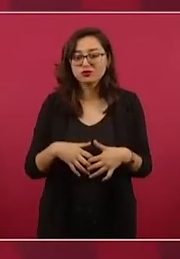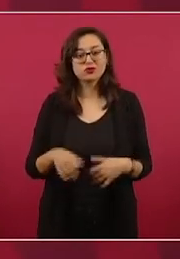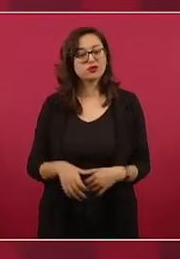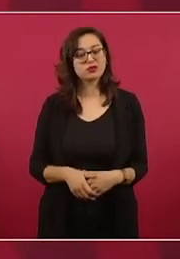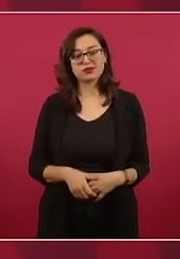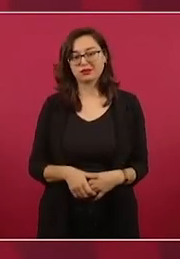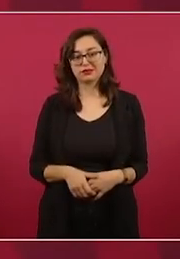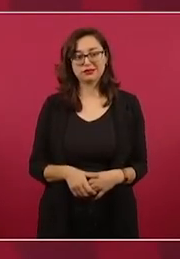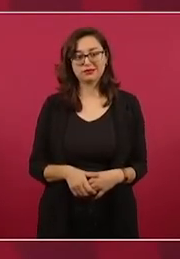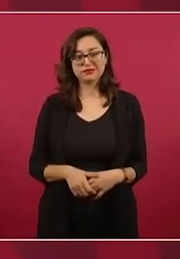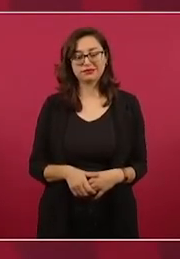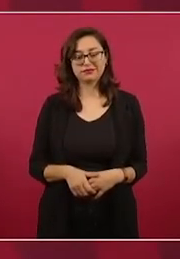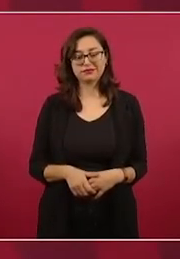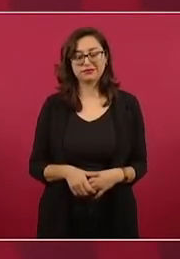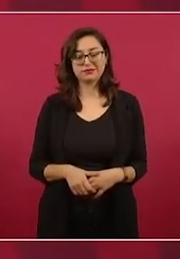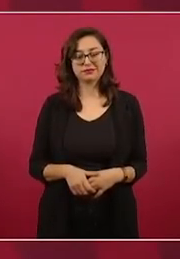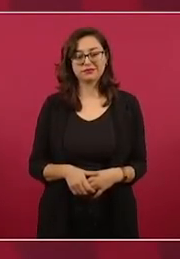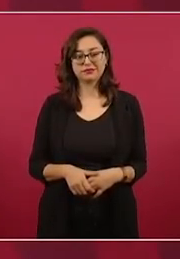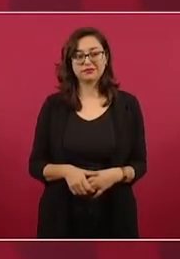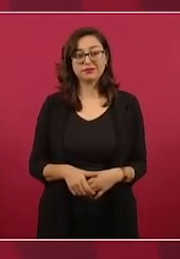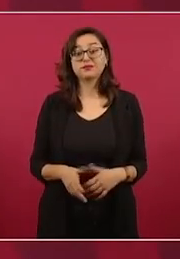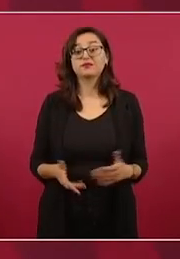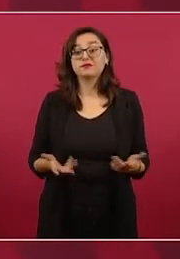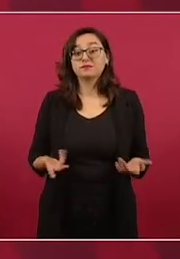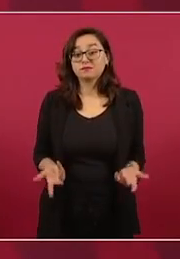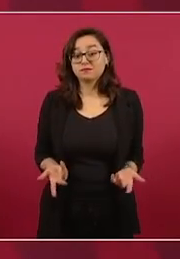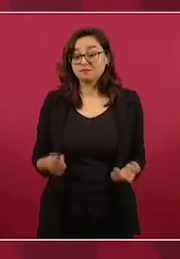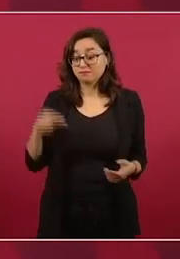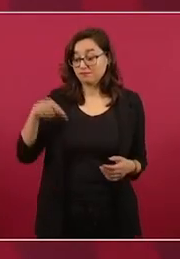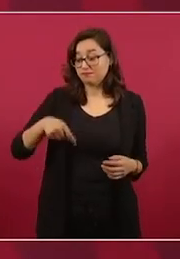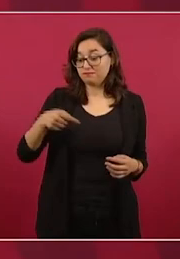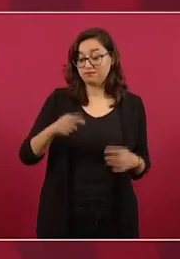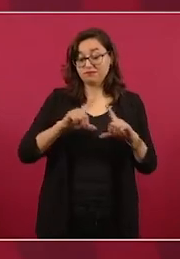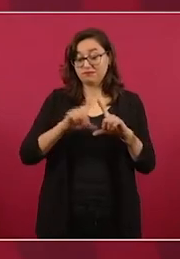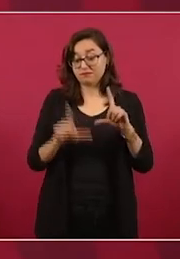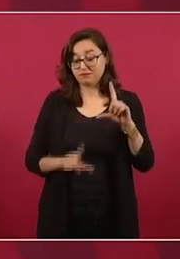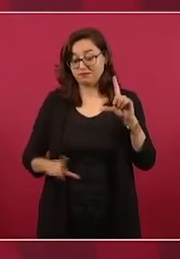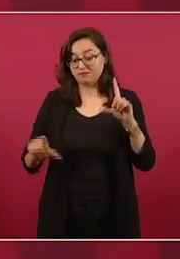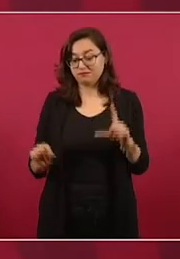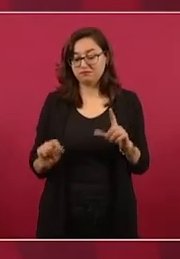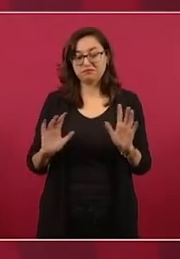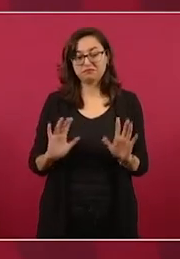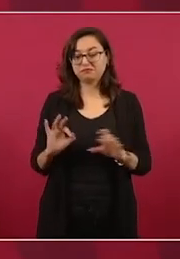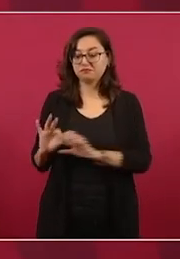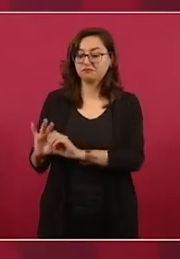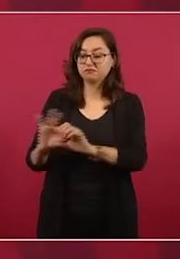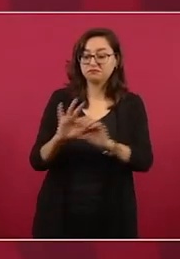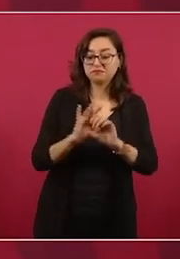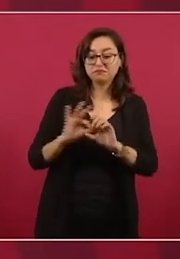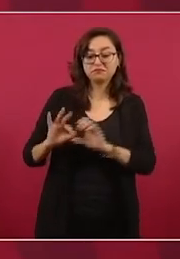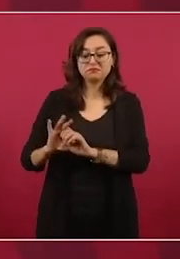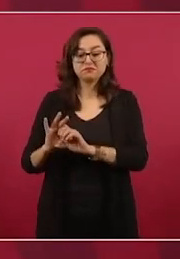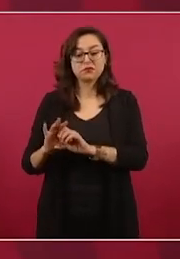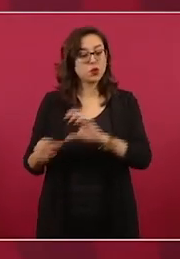Si nosotros no hubiésemos optado por una transformación,